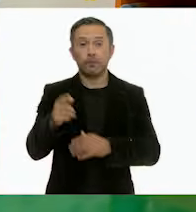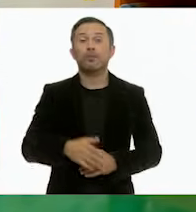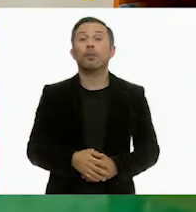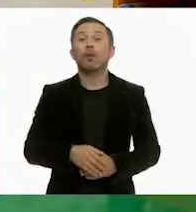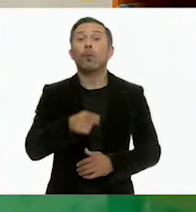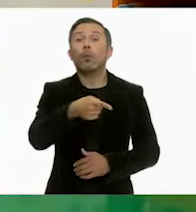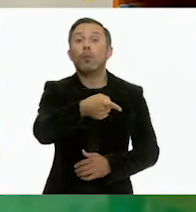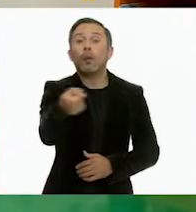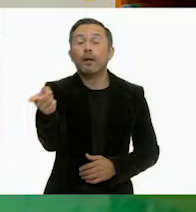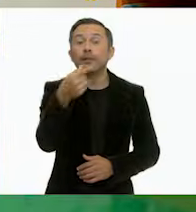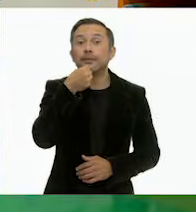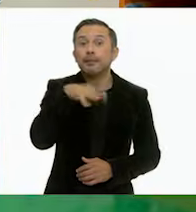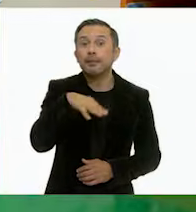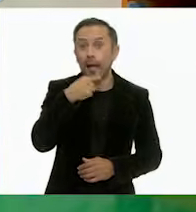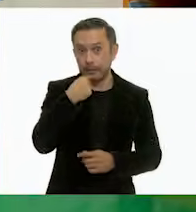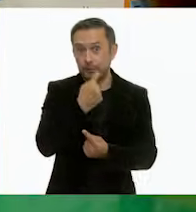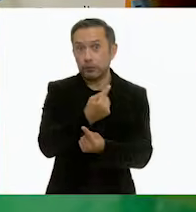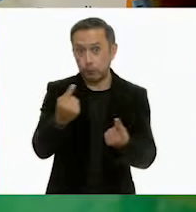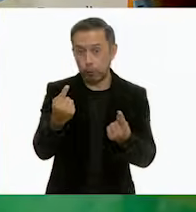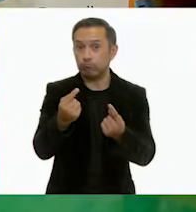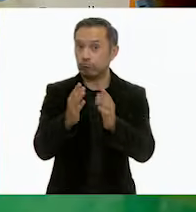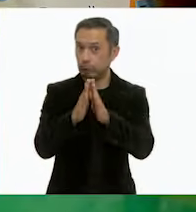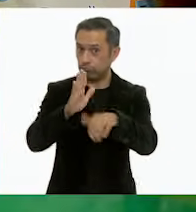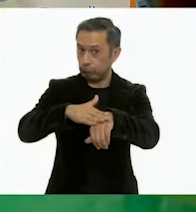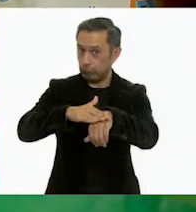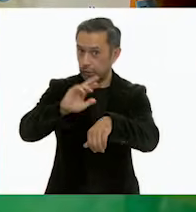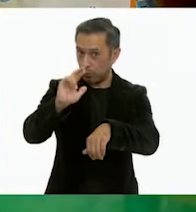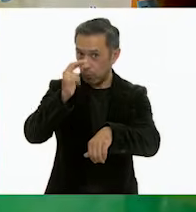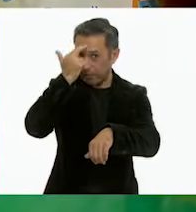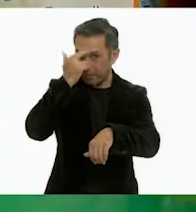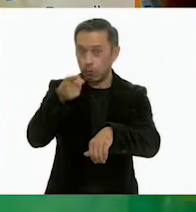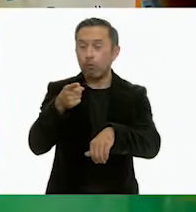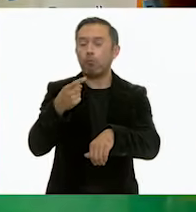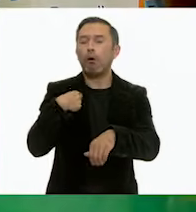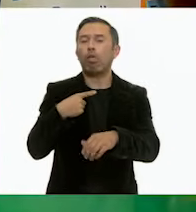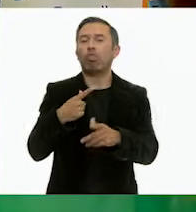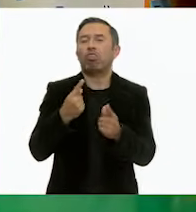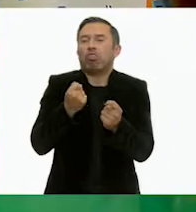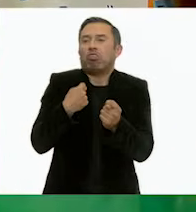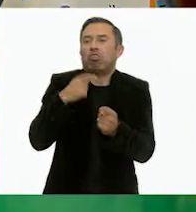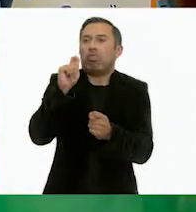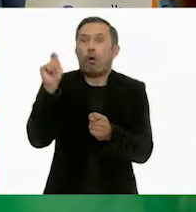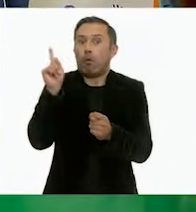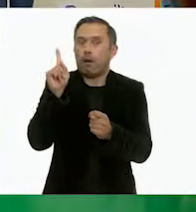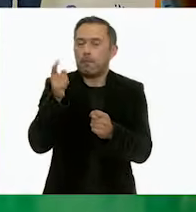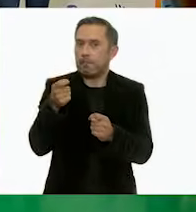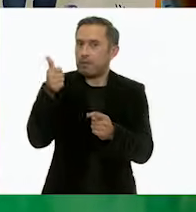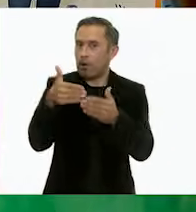niñas y niños, recuerden pedir permiso antes de hacer esto.